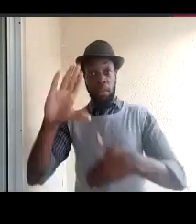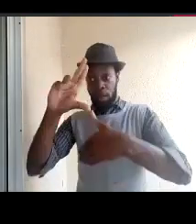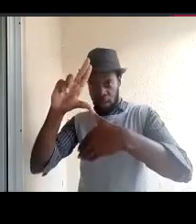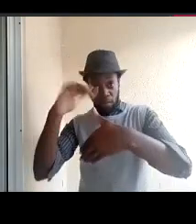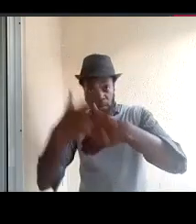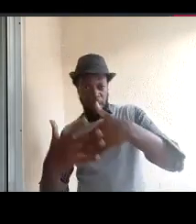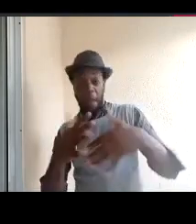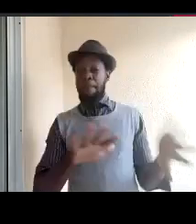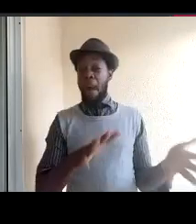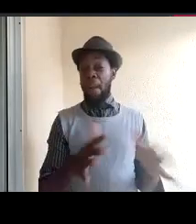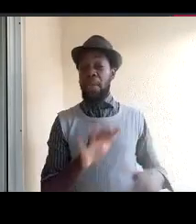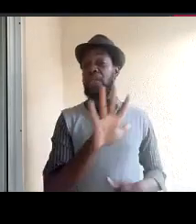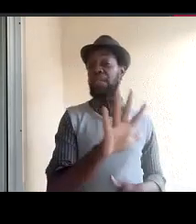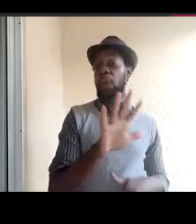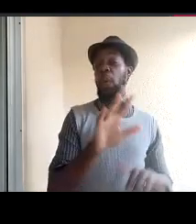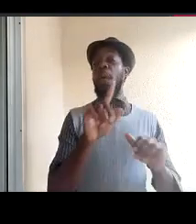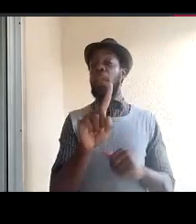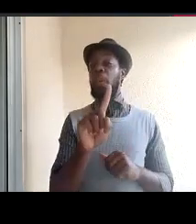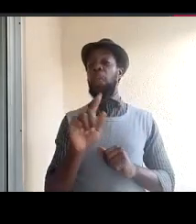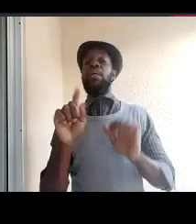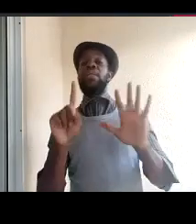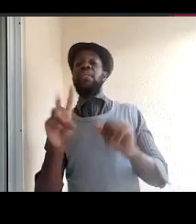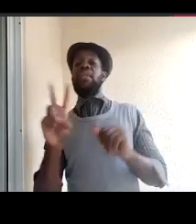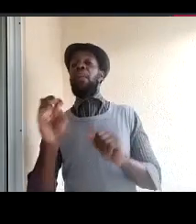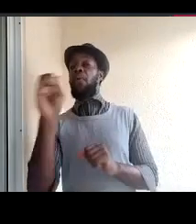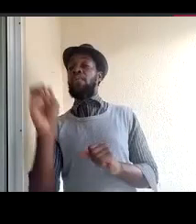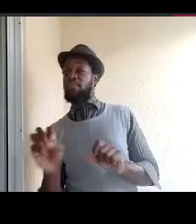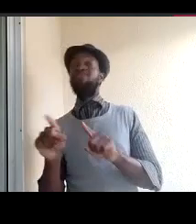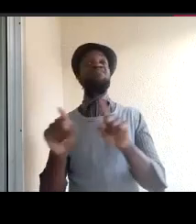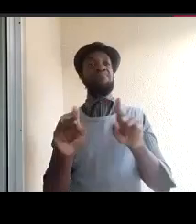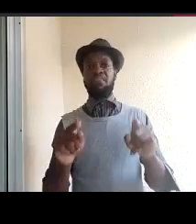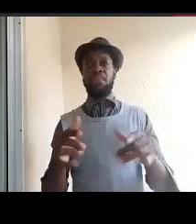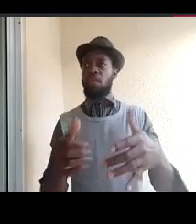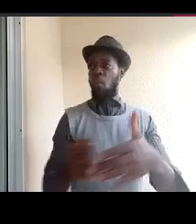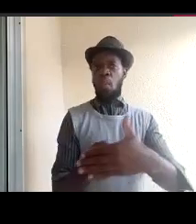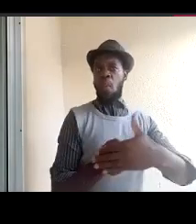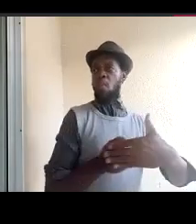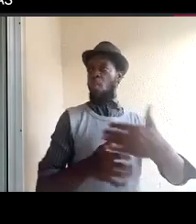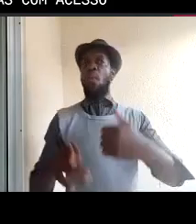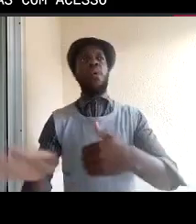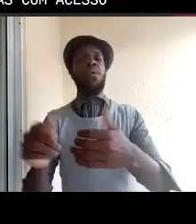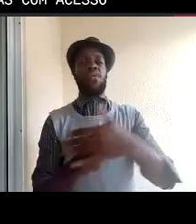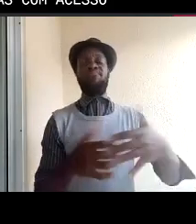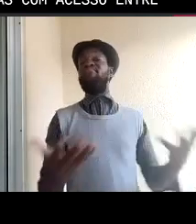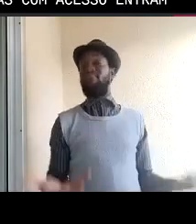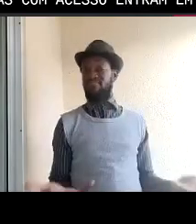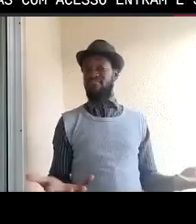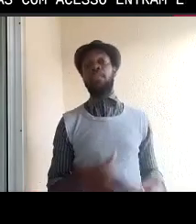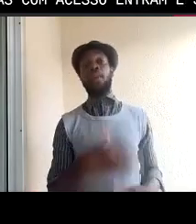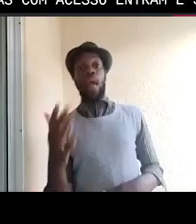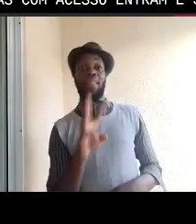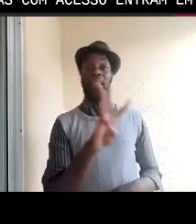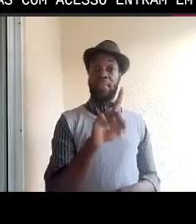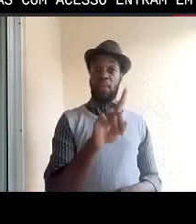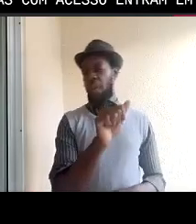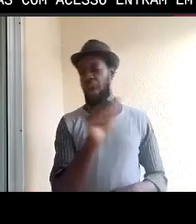67%. Reporta razones relacionadas con el acceso y entre 1 y 34% reporta